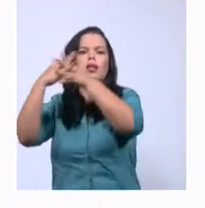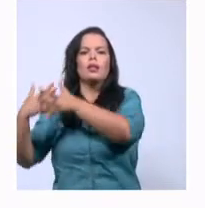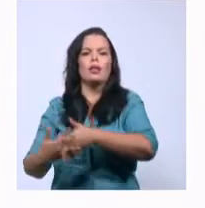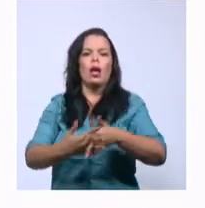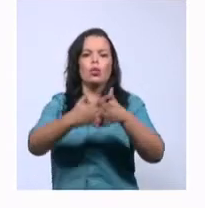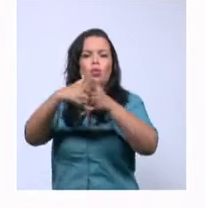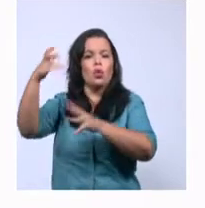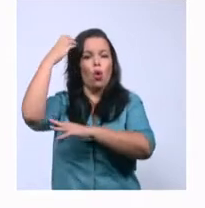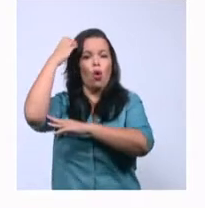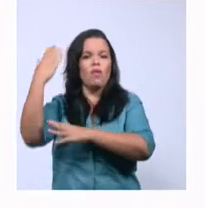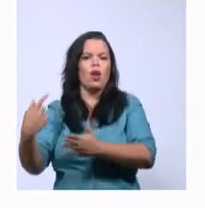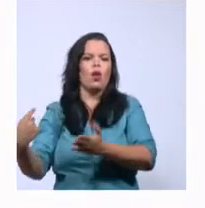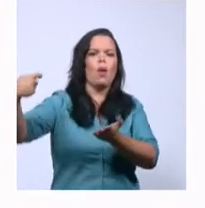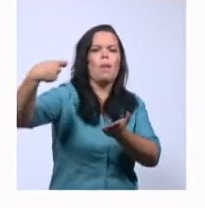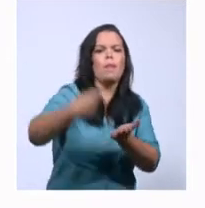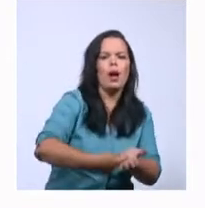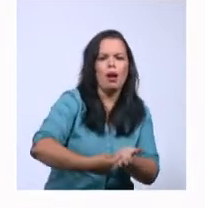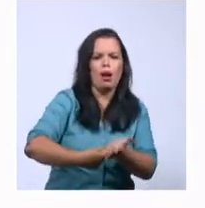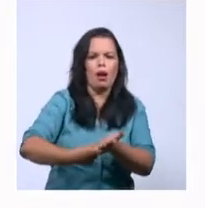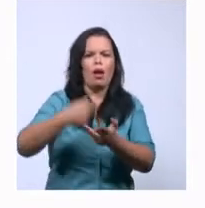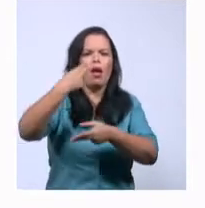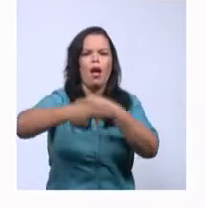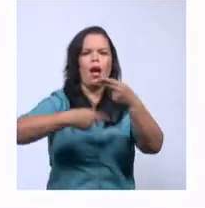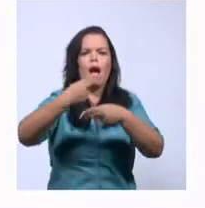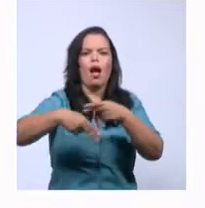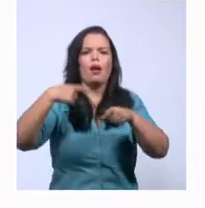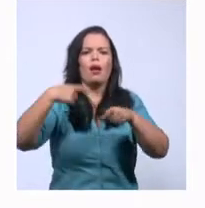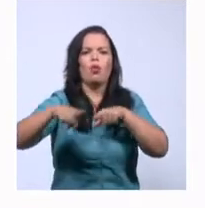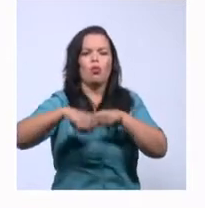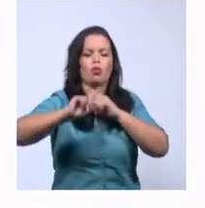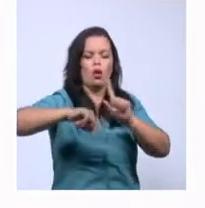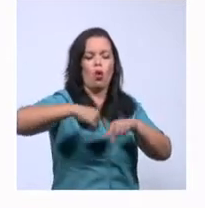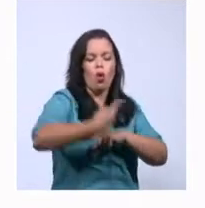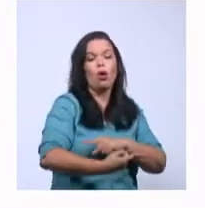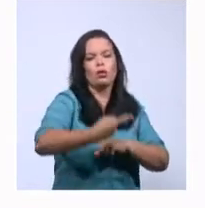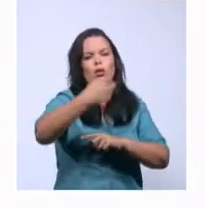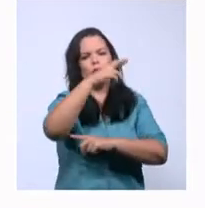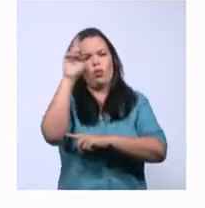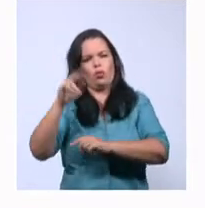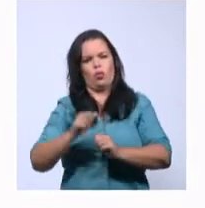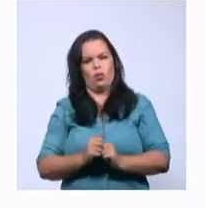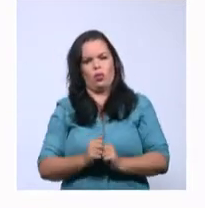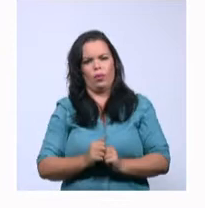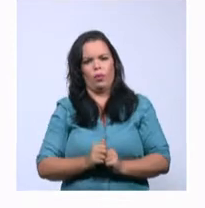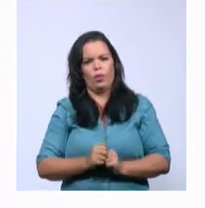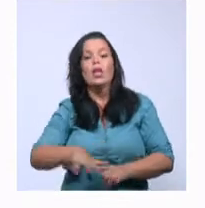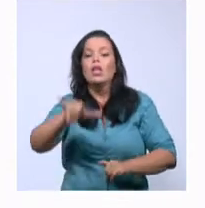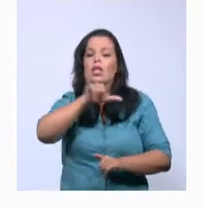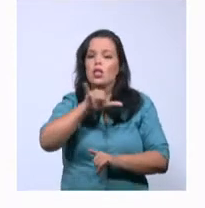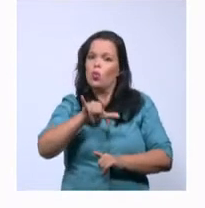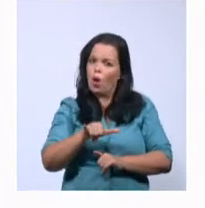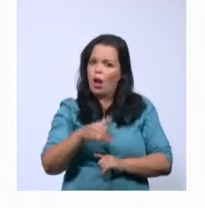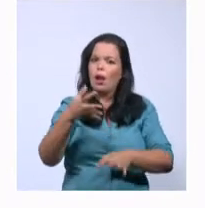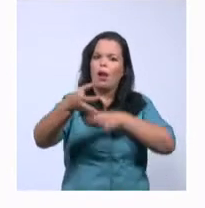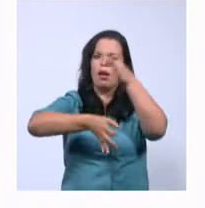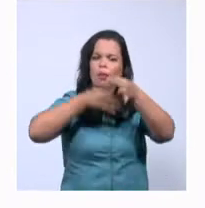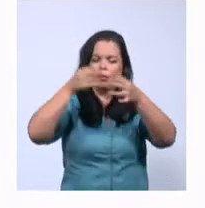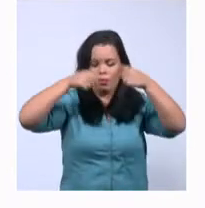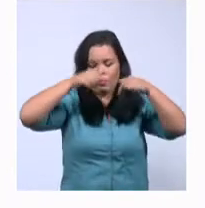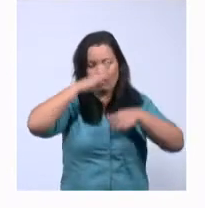Unidos y de sus funcionarios. Tampoco lo hará con medios de prensa financiados por agencias federales